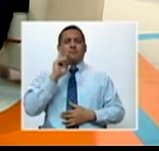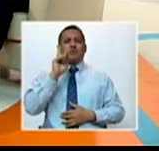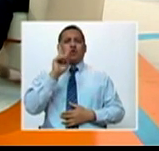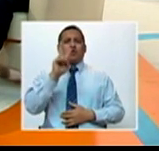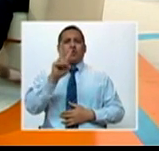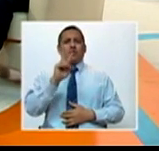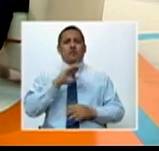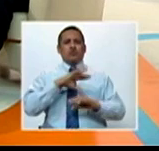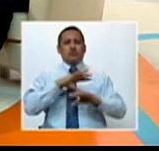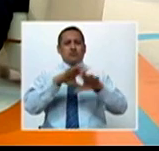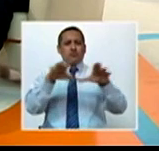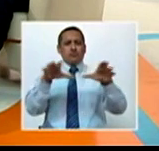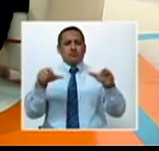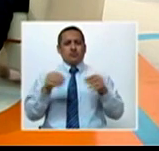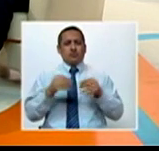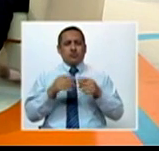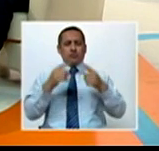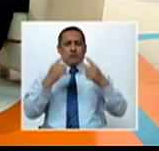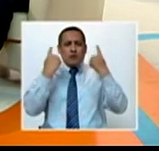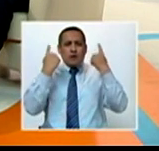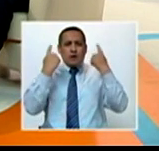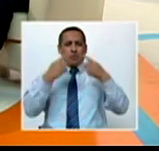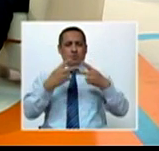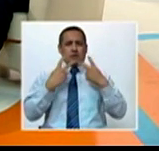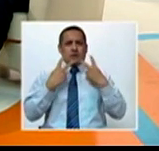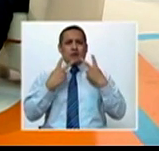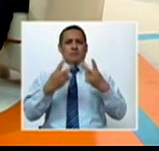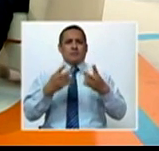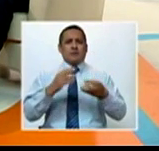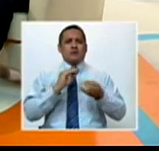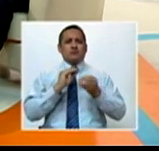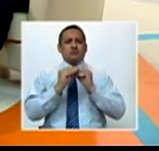este principio de la reforma